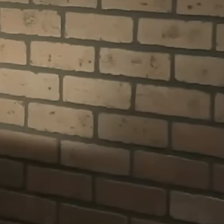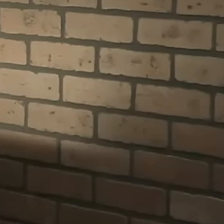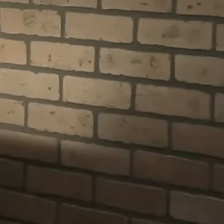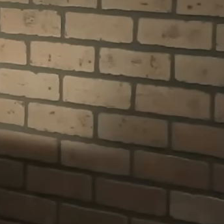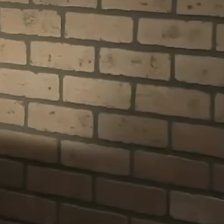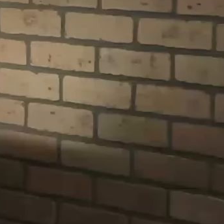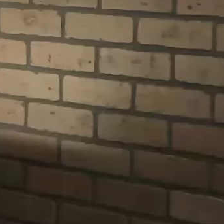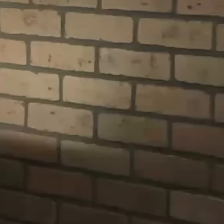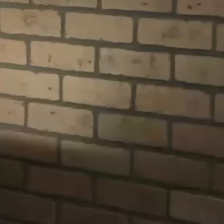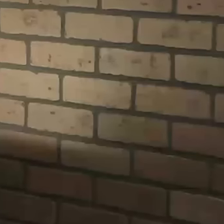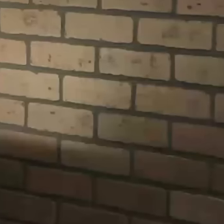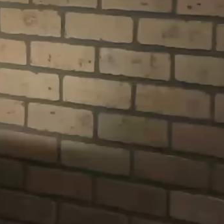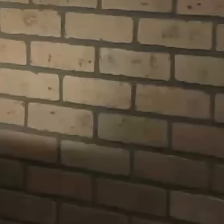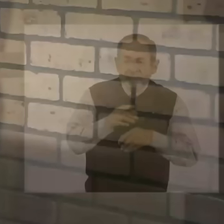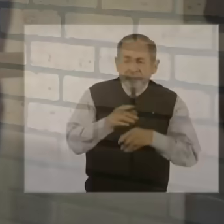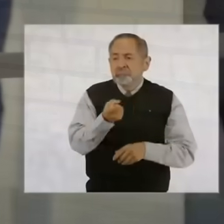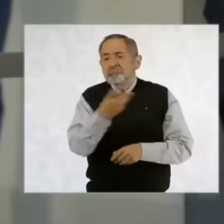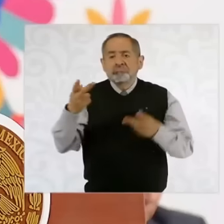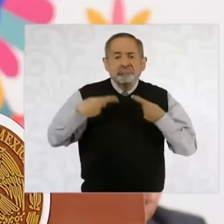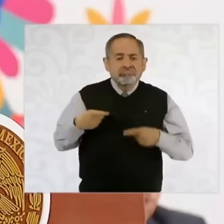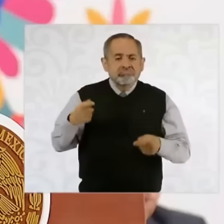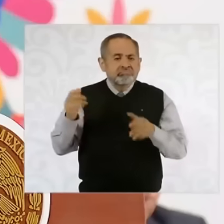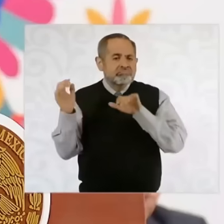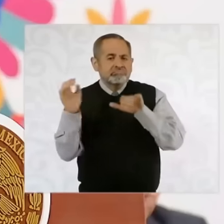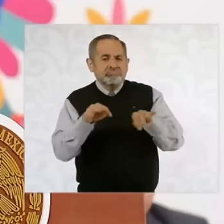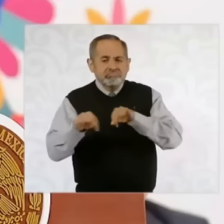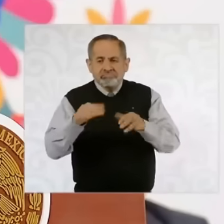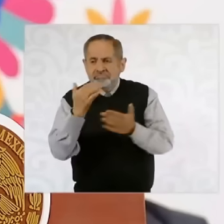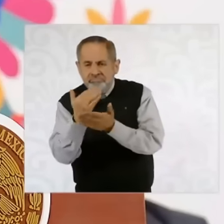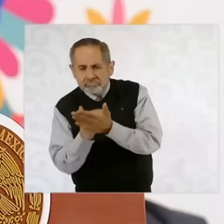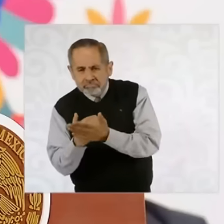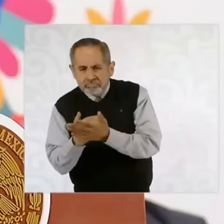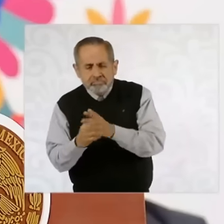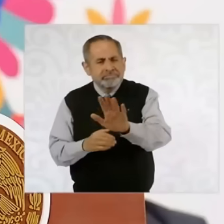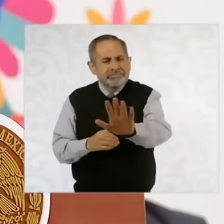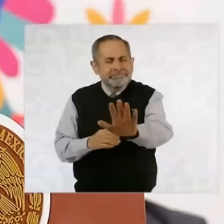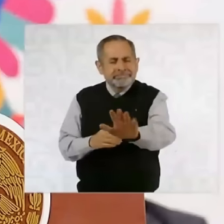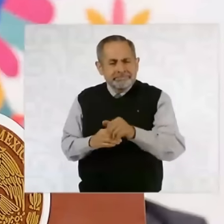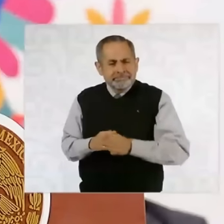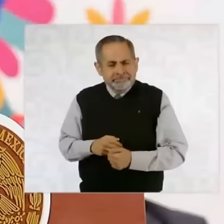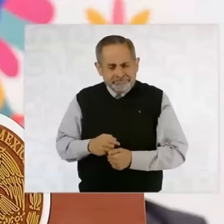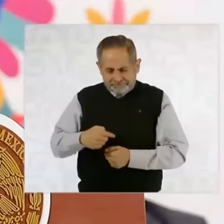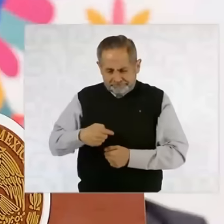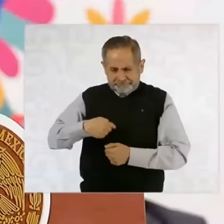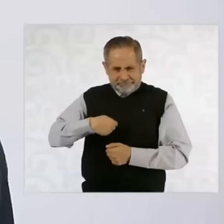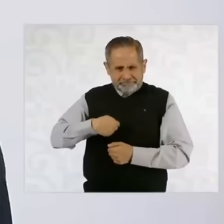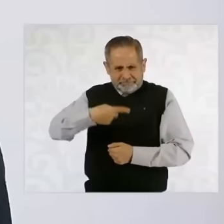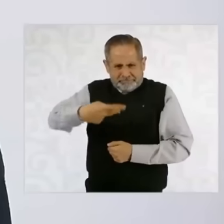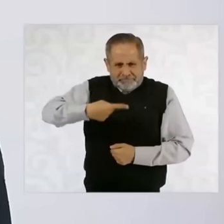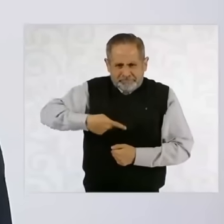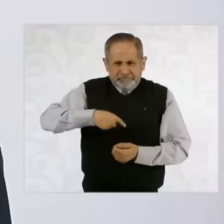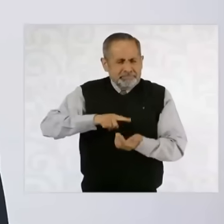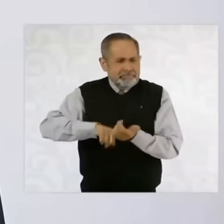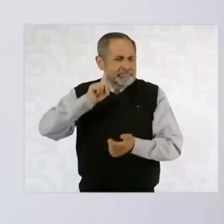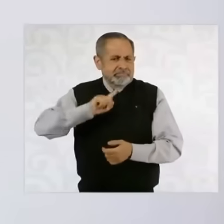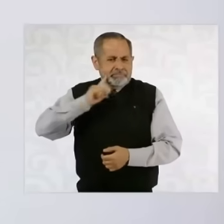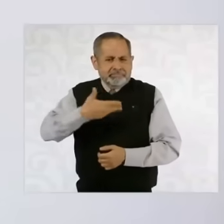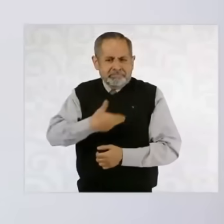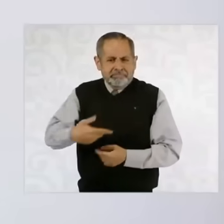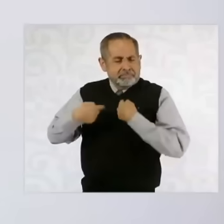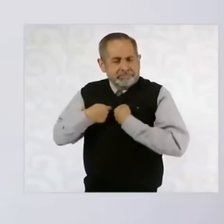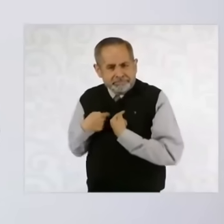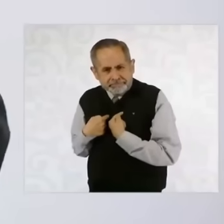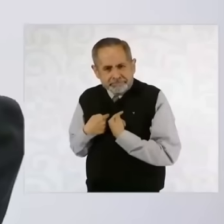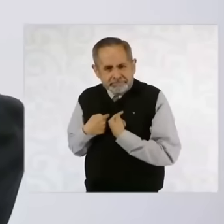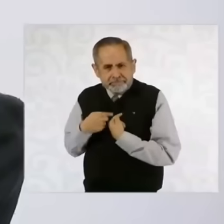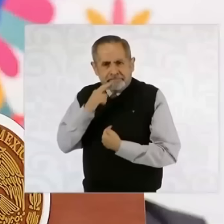dio esta mañana desde Palacio Nacional. ¿Y por qué no le preguntan a la Corte? ¿Por qué le preguntan a la presidenta? ¿Por